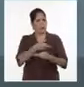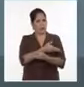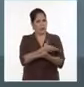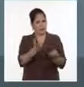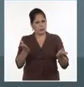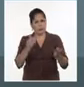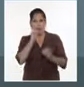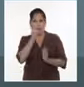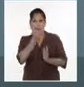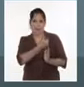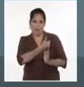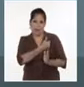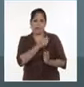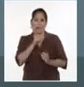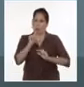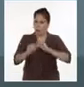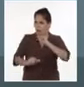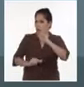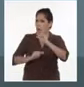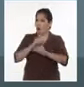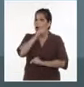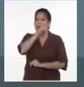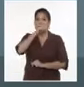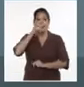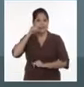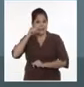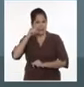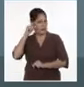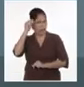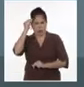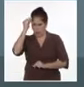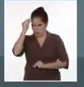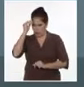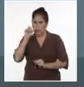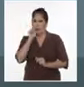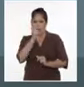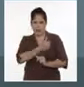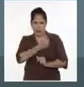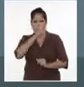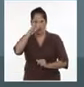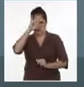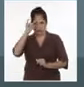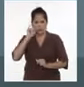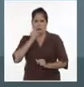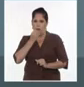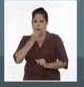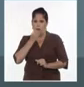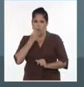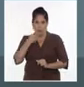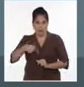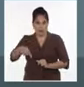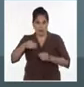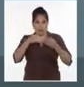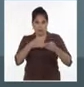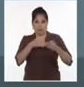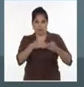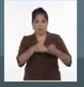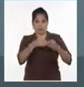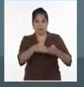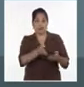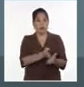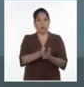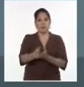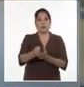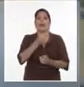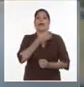mes de diciembre, es decir, se va a completar el mes de diciembre, y con próximo arribo tenemos continuidad también para el mes